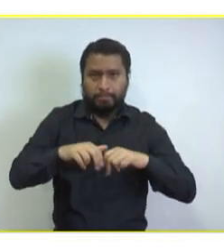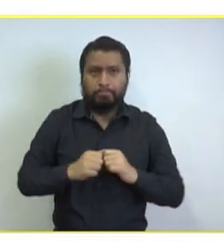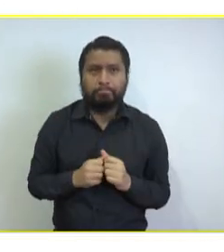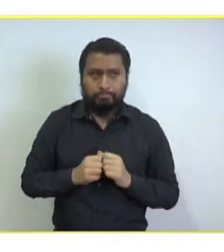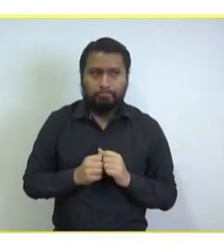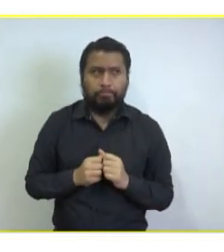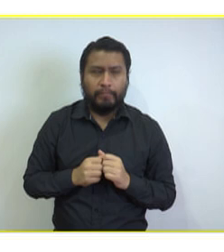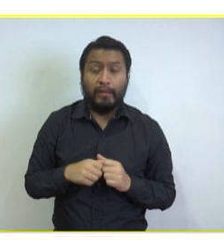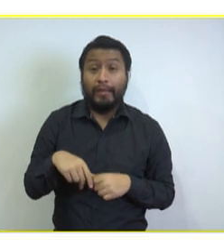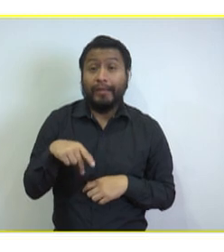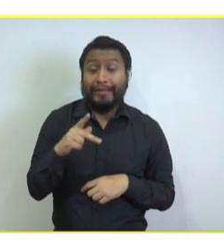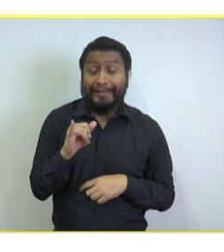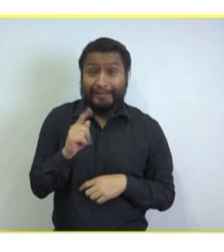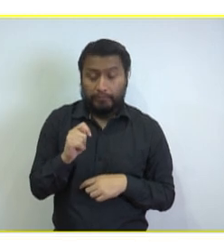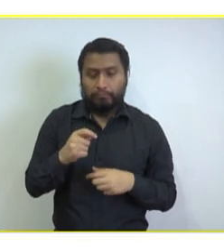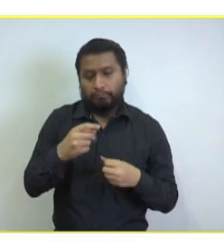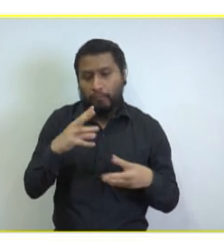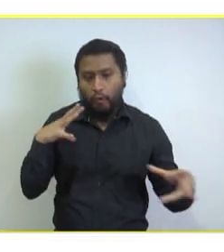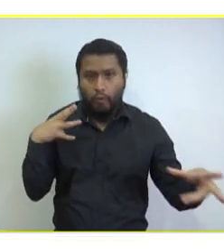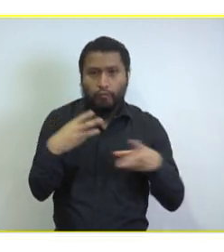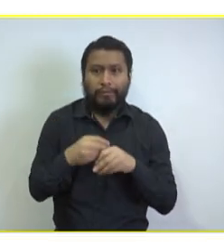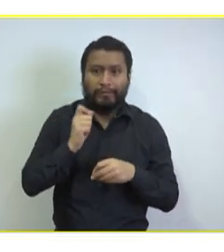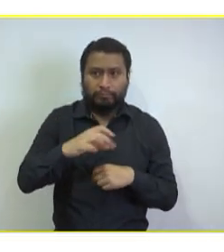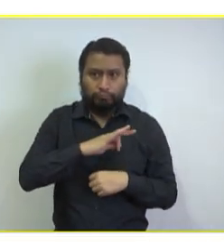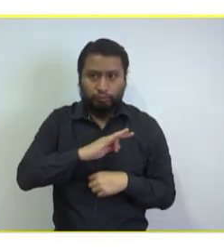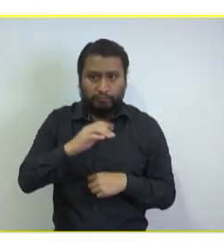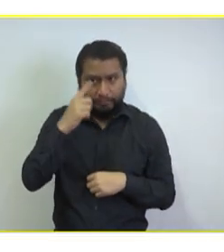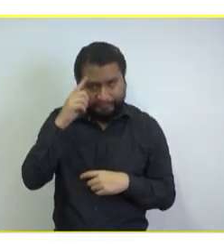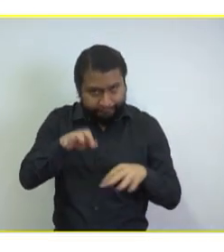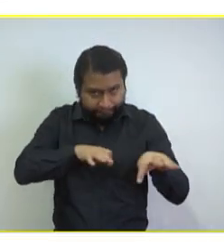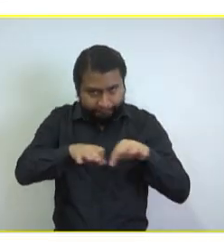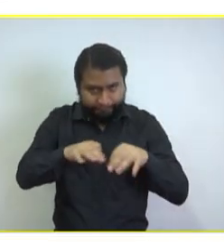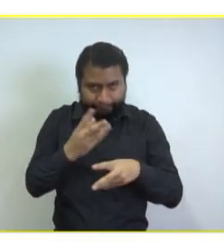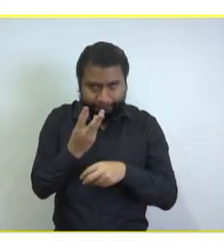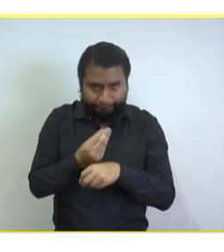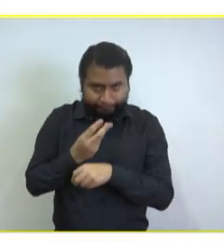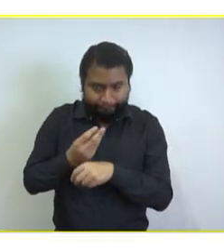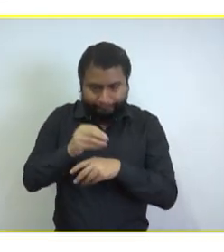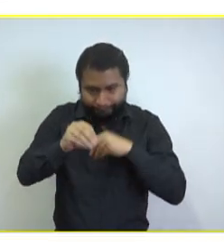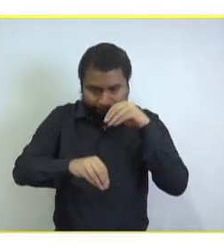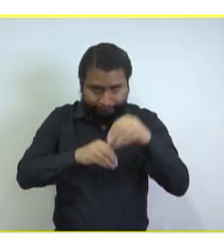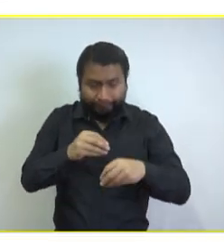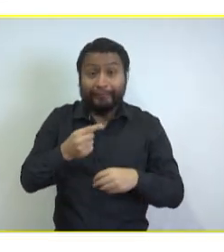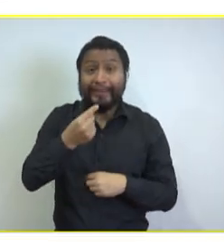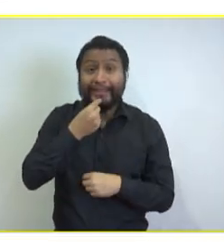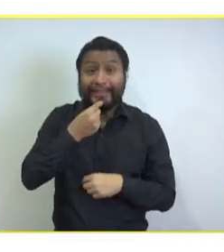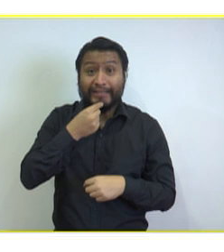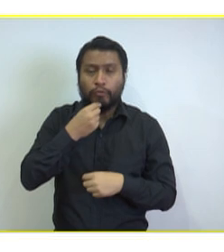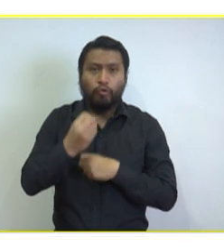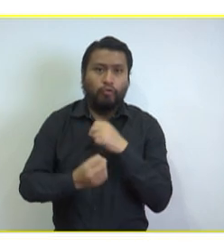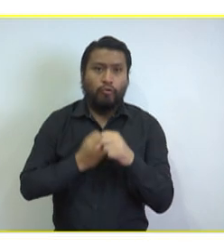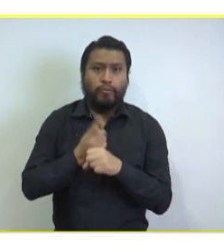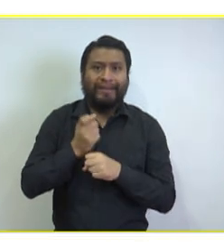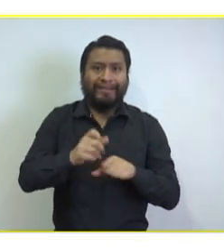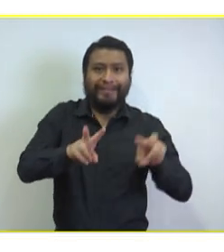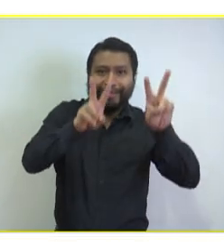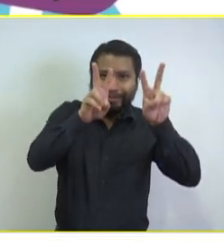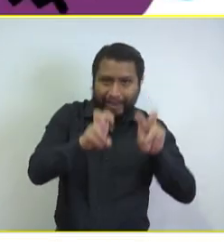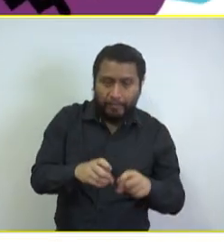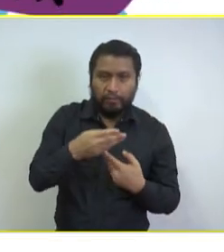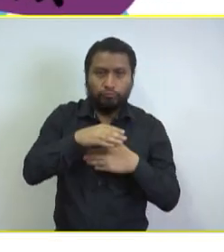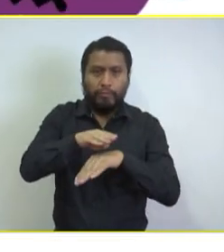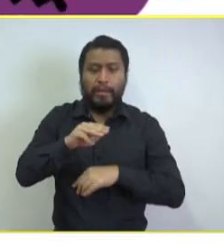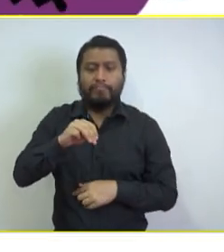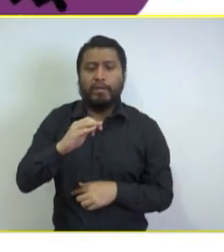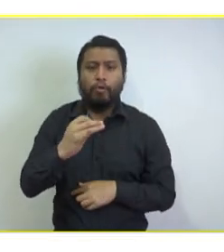cumple con la función de generar un ciclo de trabajo dinámico e interactivo, que permita a los niños entender temas de la microbiota